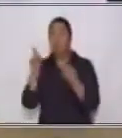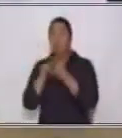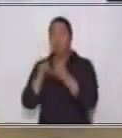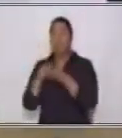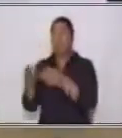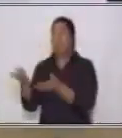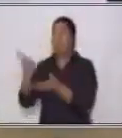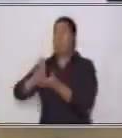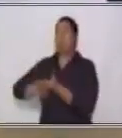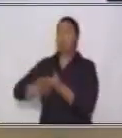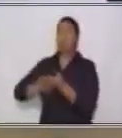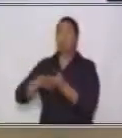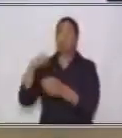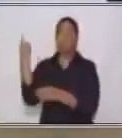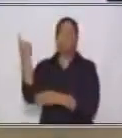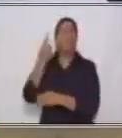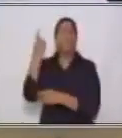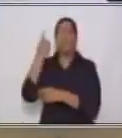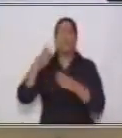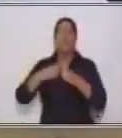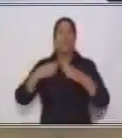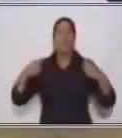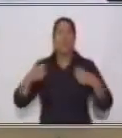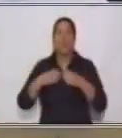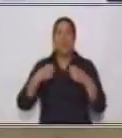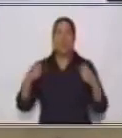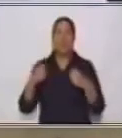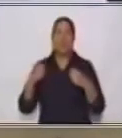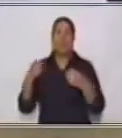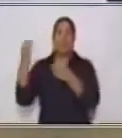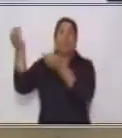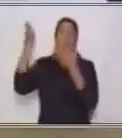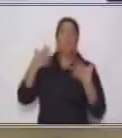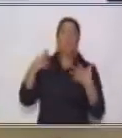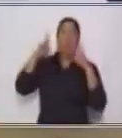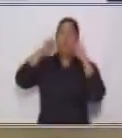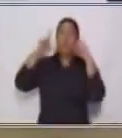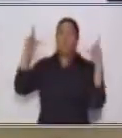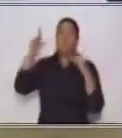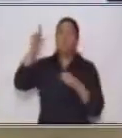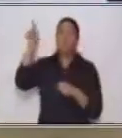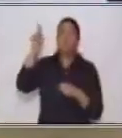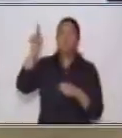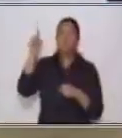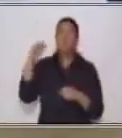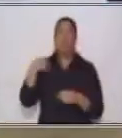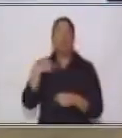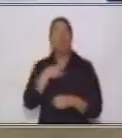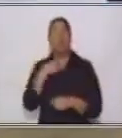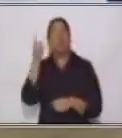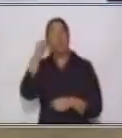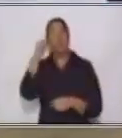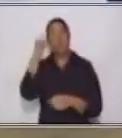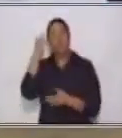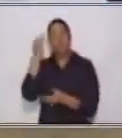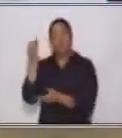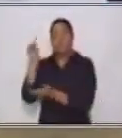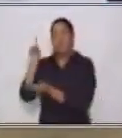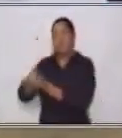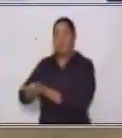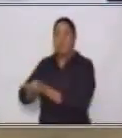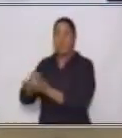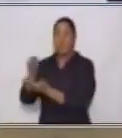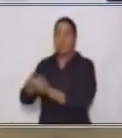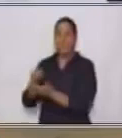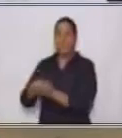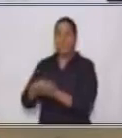la energía que se produce en el núcleo del Sol. Y estamos entonces extrayendo nuestras conclusiones. Una conclusión, que el Sol es el